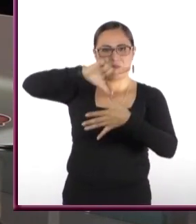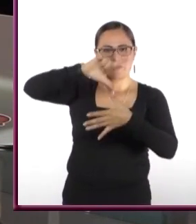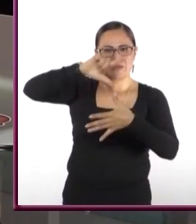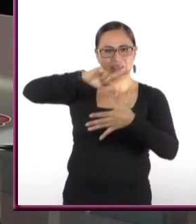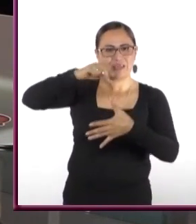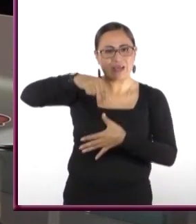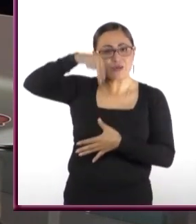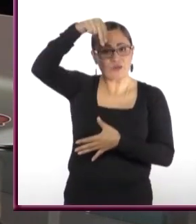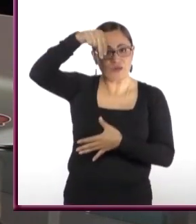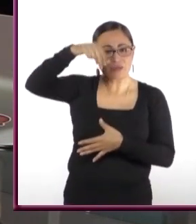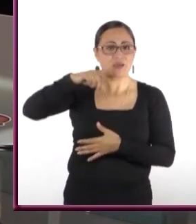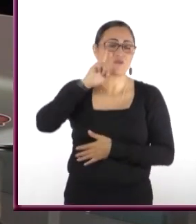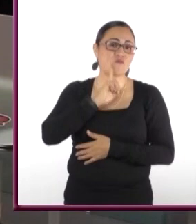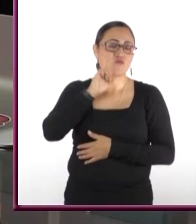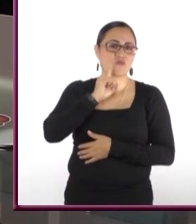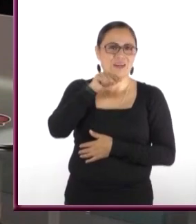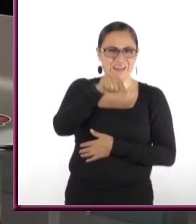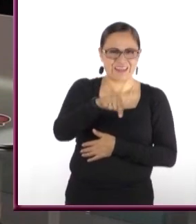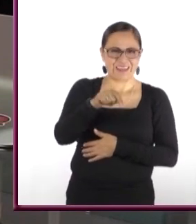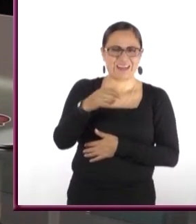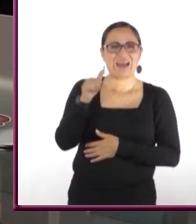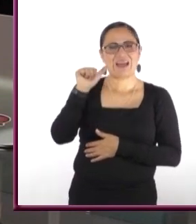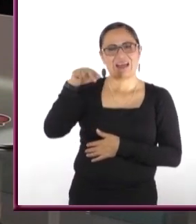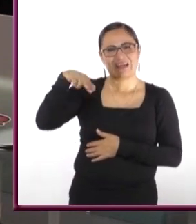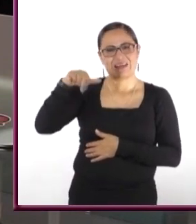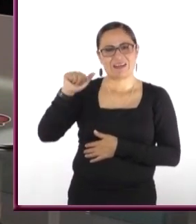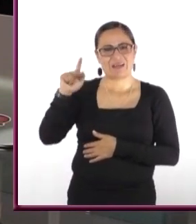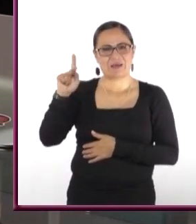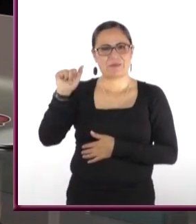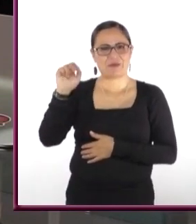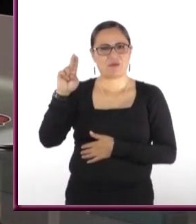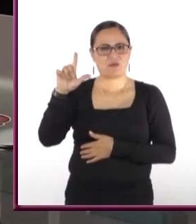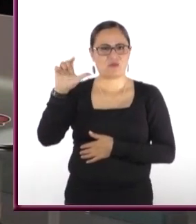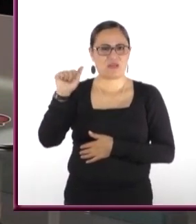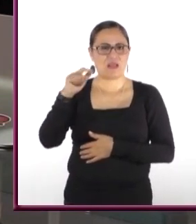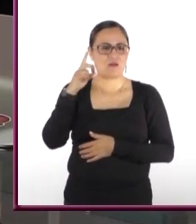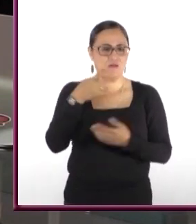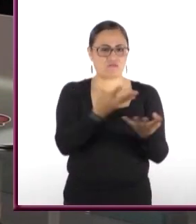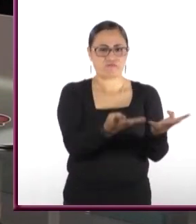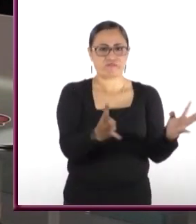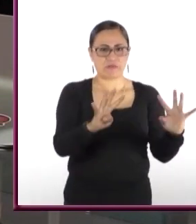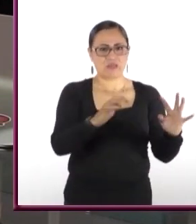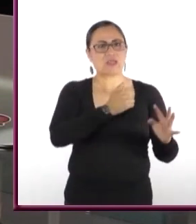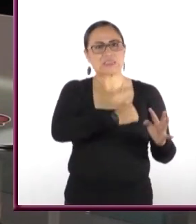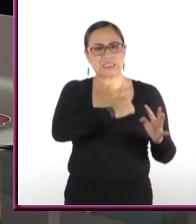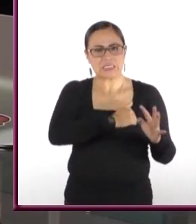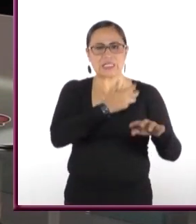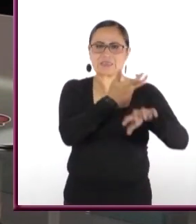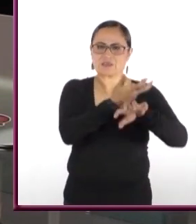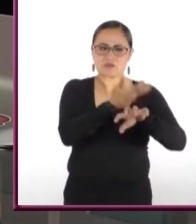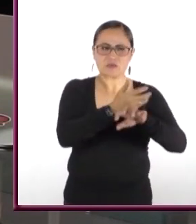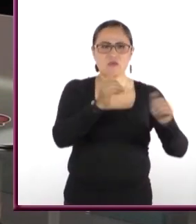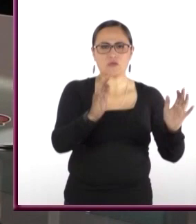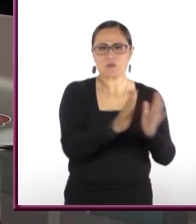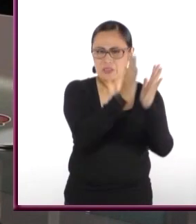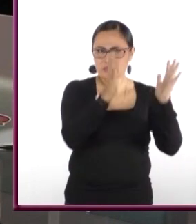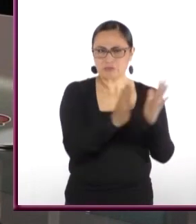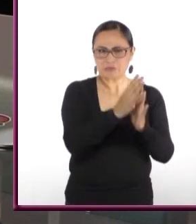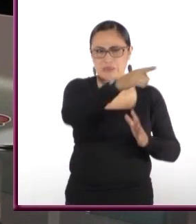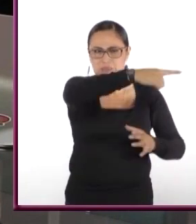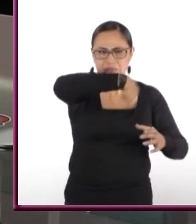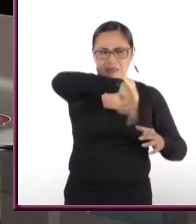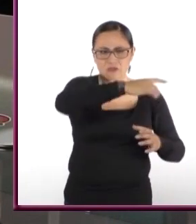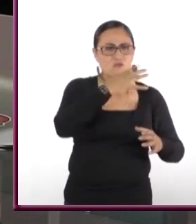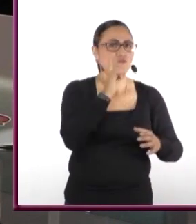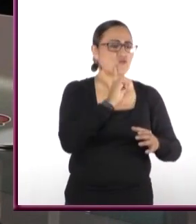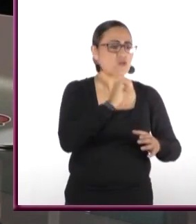sea, distinguieron a Ana Paula entre todas las participantes de Canadá y Estados Unidos.